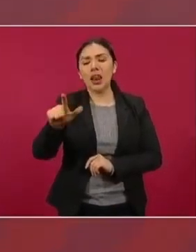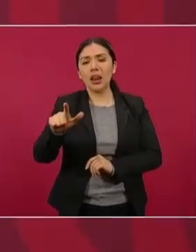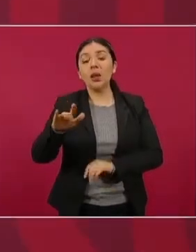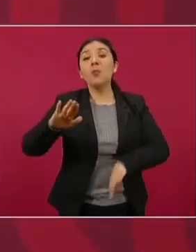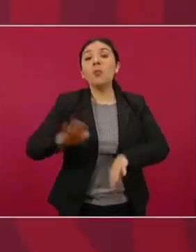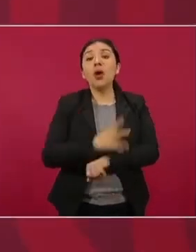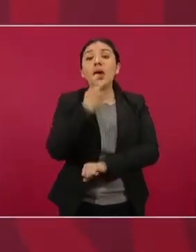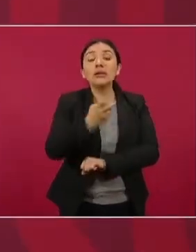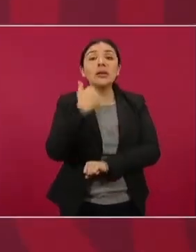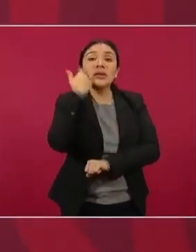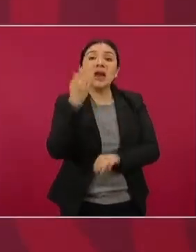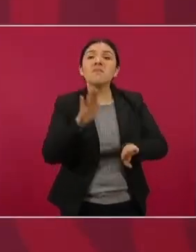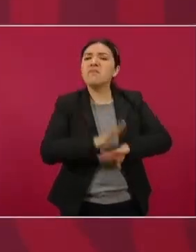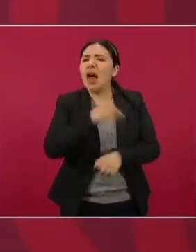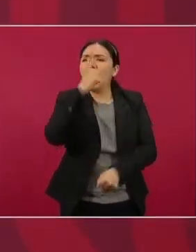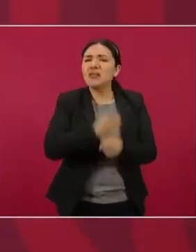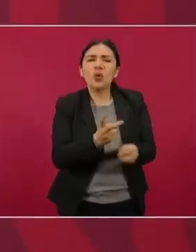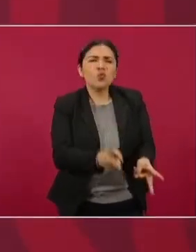saquear